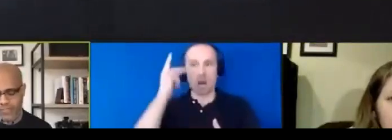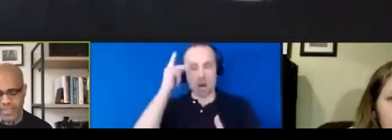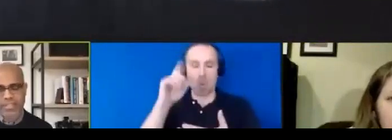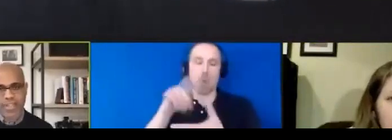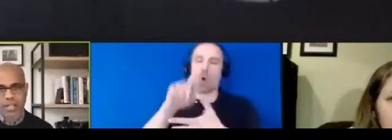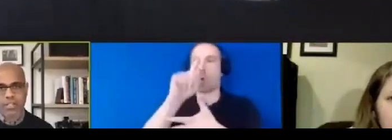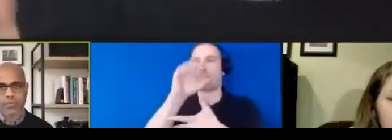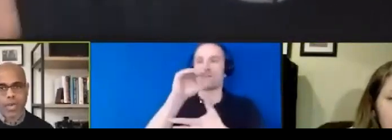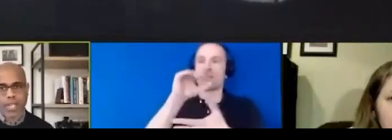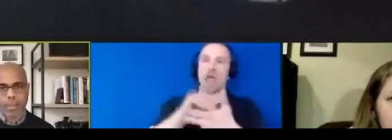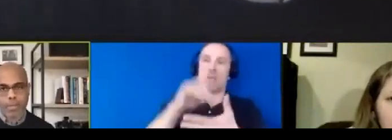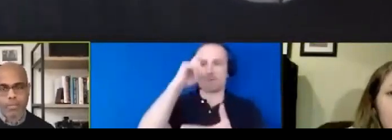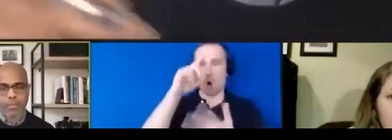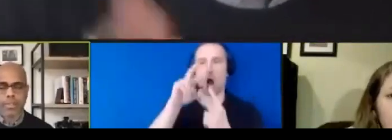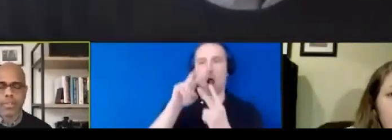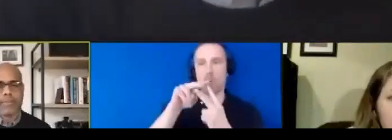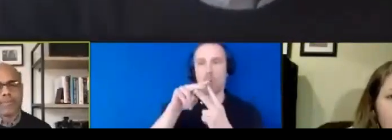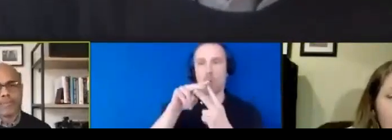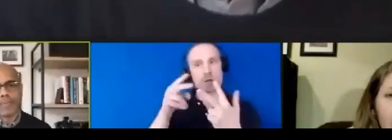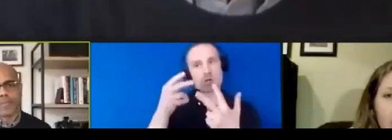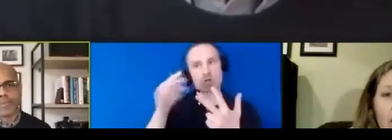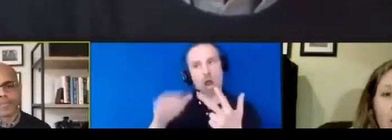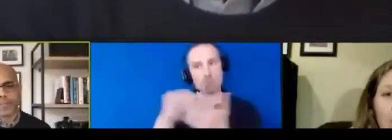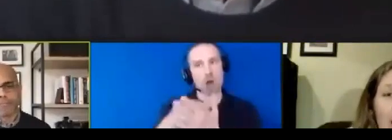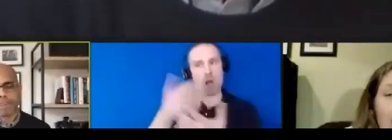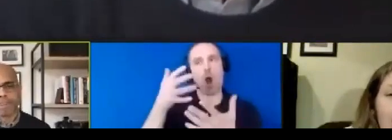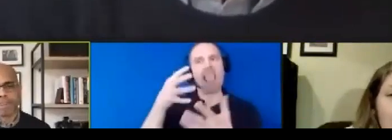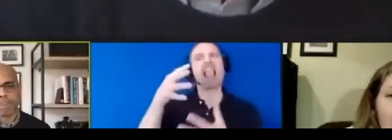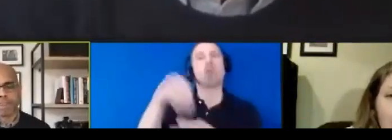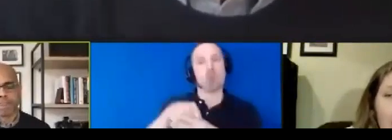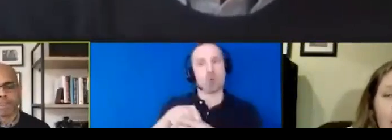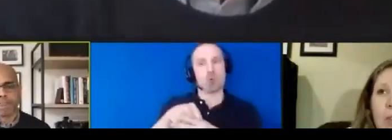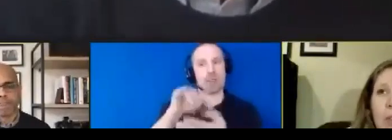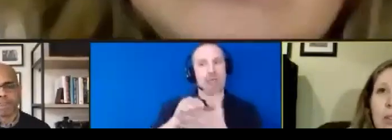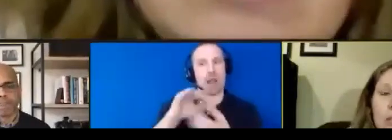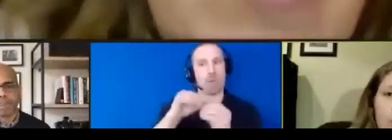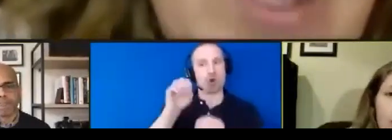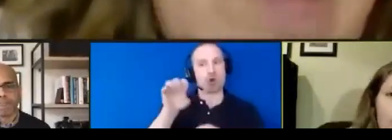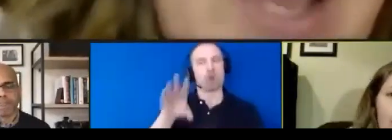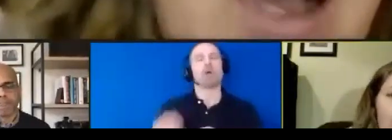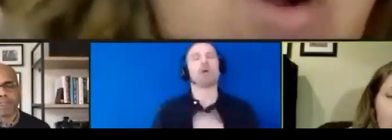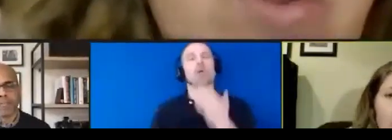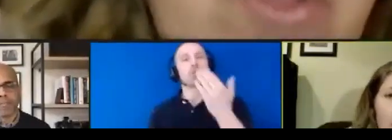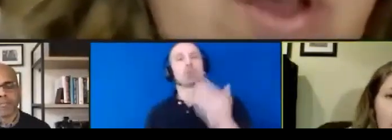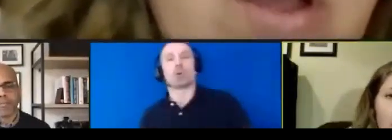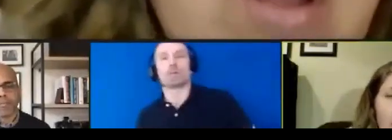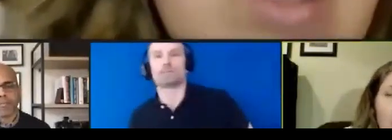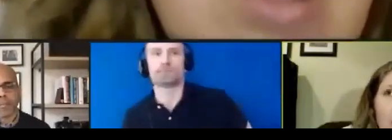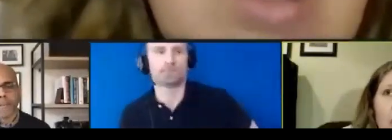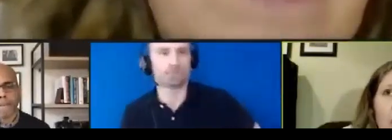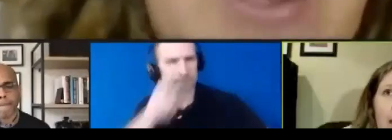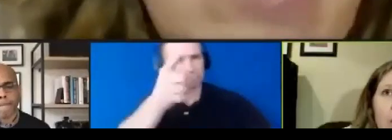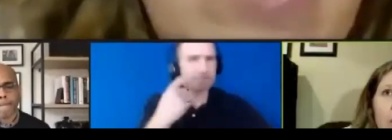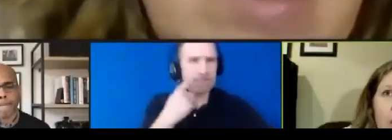personas de la casa si eso también está incluido y hay límite sin ganas